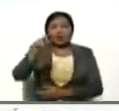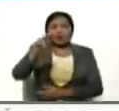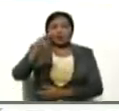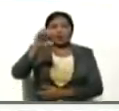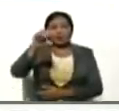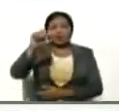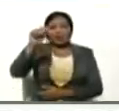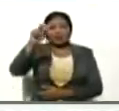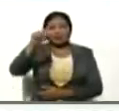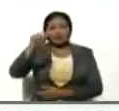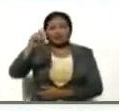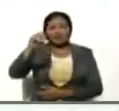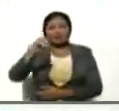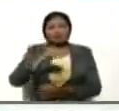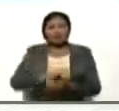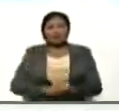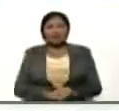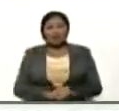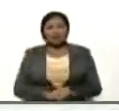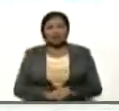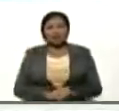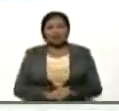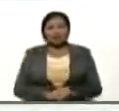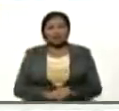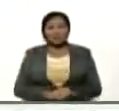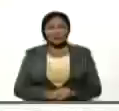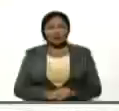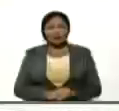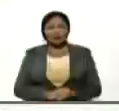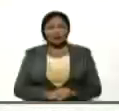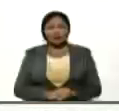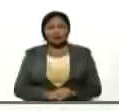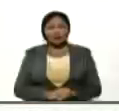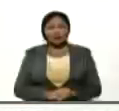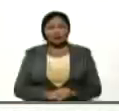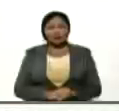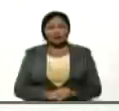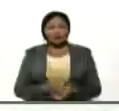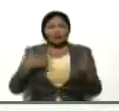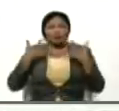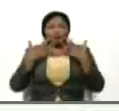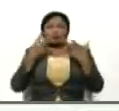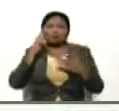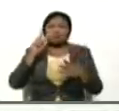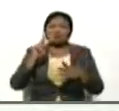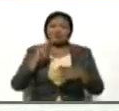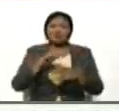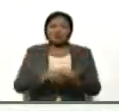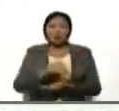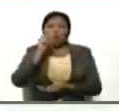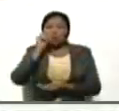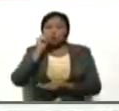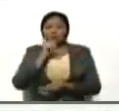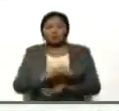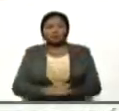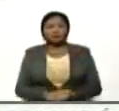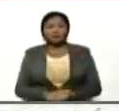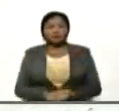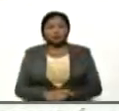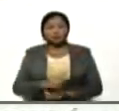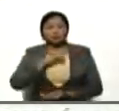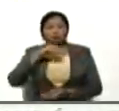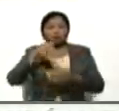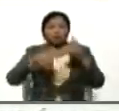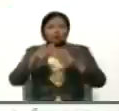presente. Discúlpeme, hermano. Es la emoción, oye. La emoción de estar en vivo, Ángel Marcano. Nuestro